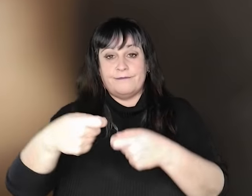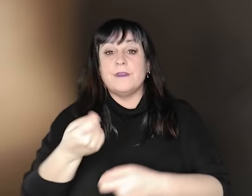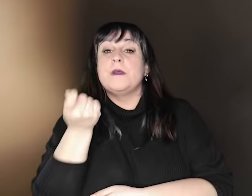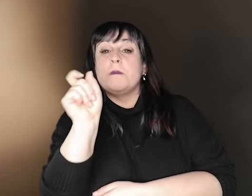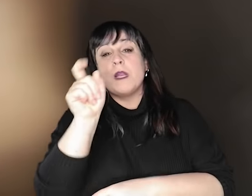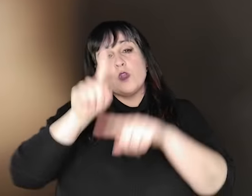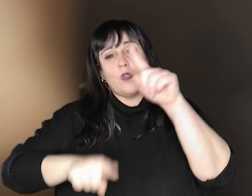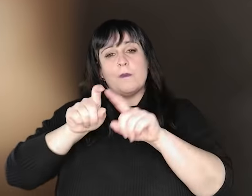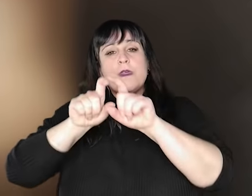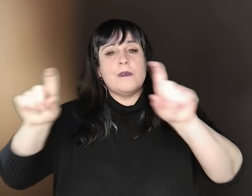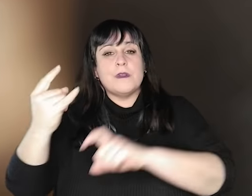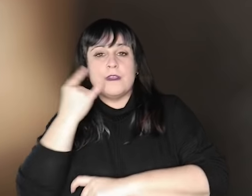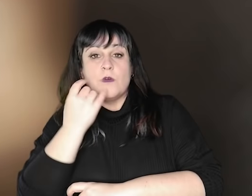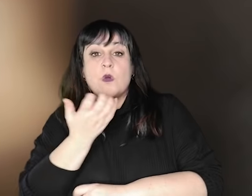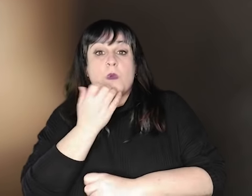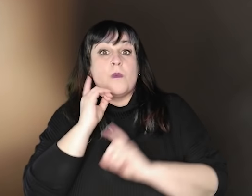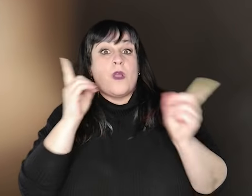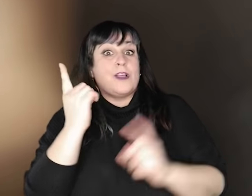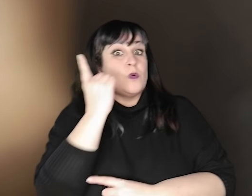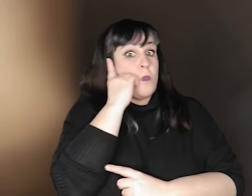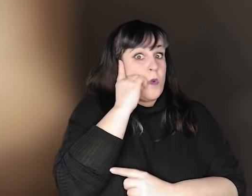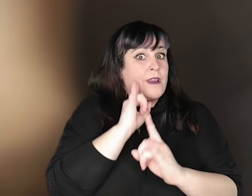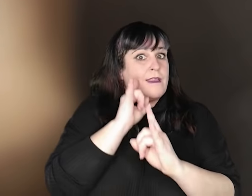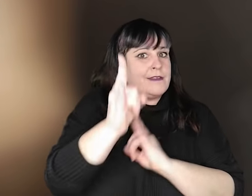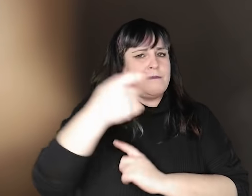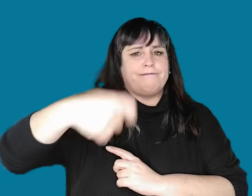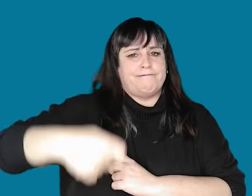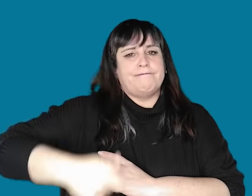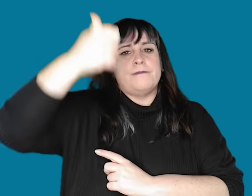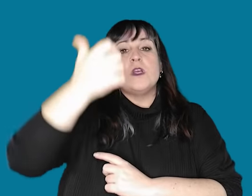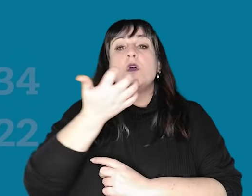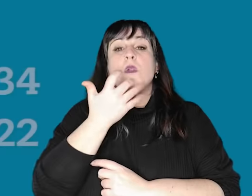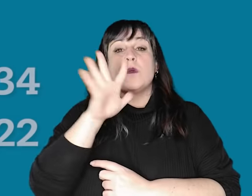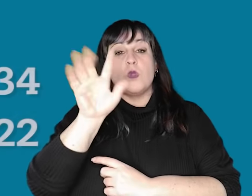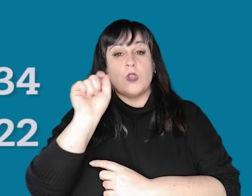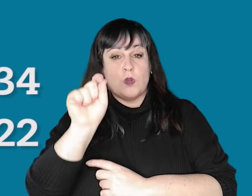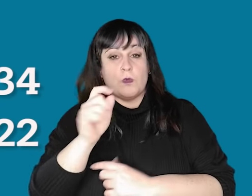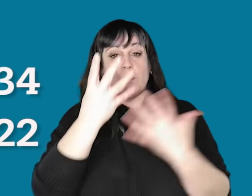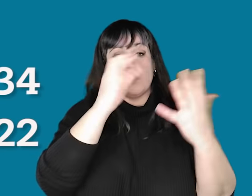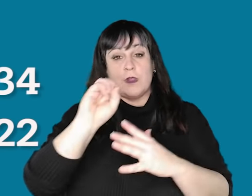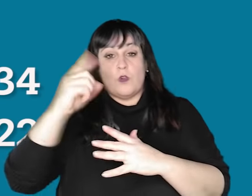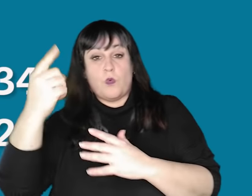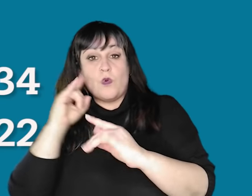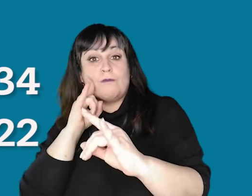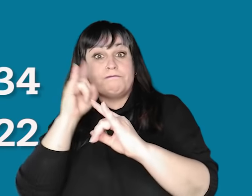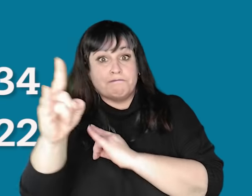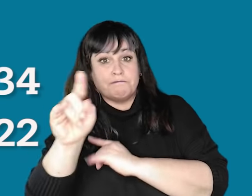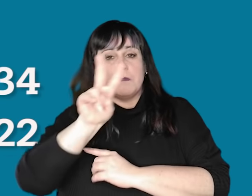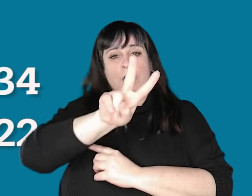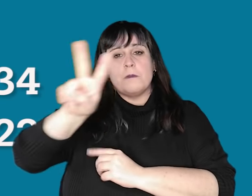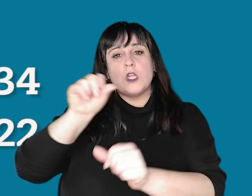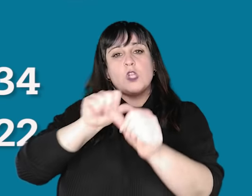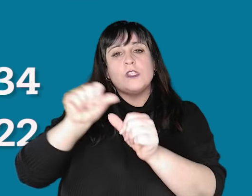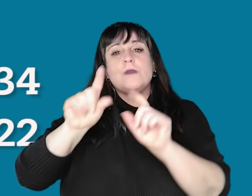resto el coste dependerá del operador aunque si llamas desde un móvil te saldrá más caro por ejemplo una llamada de 5 minutos a un 901